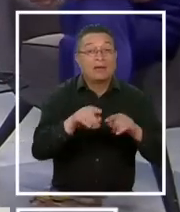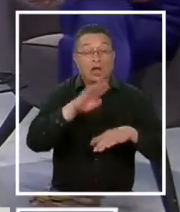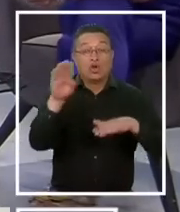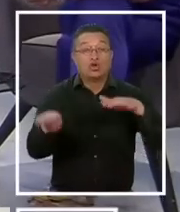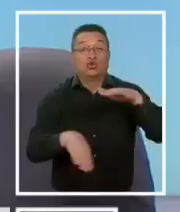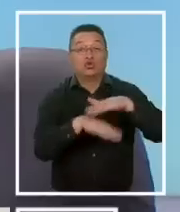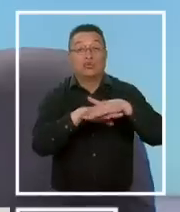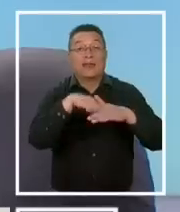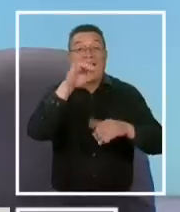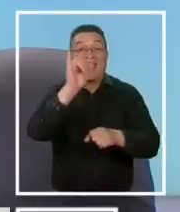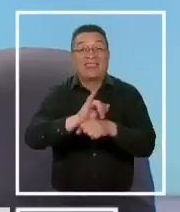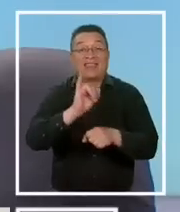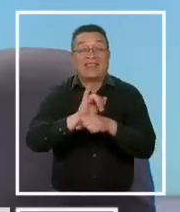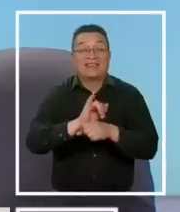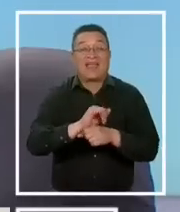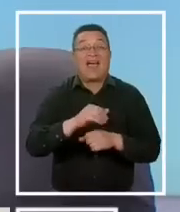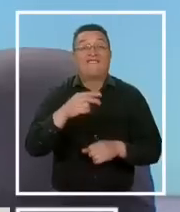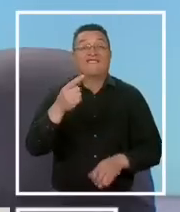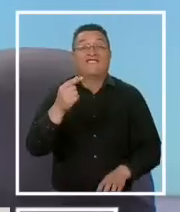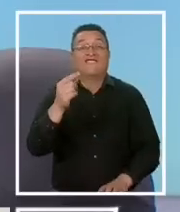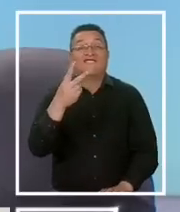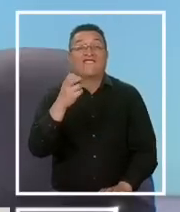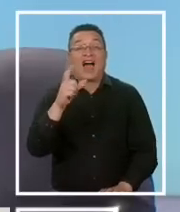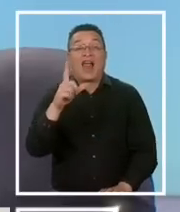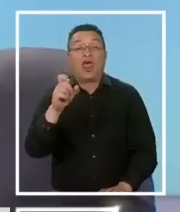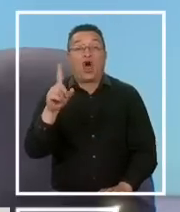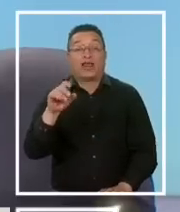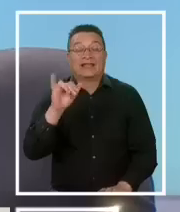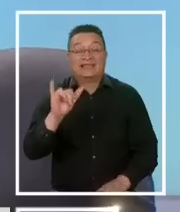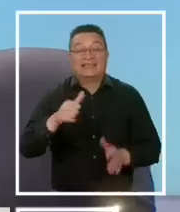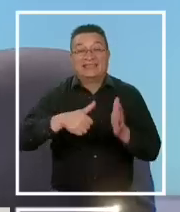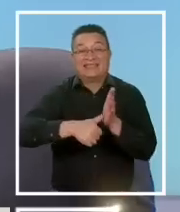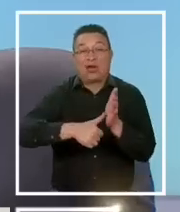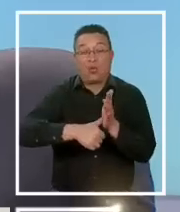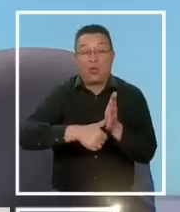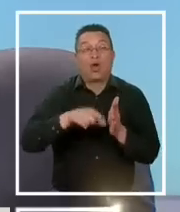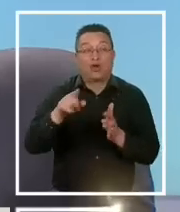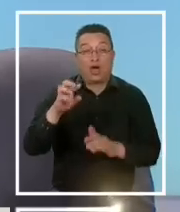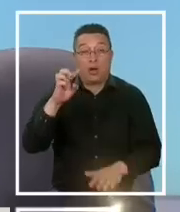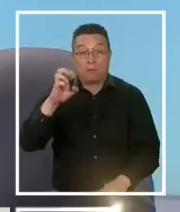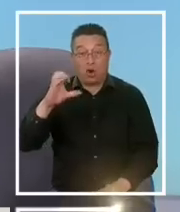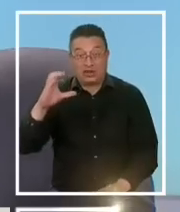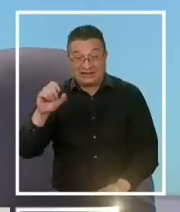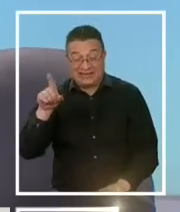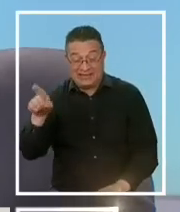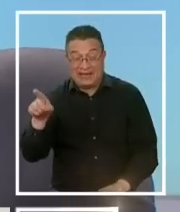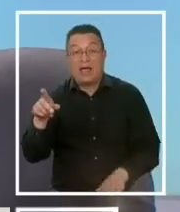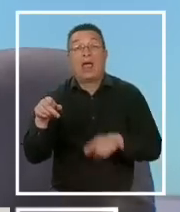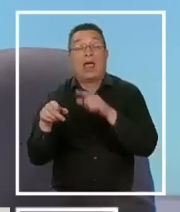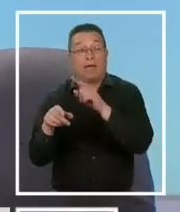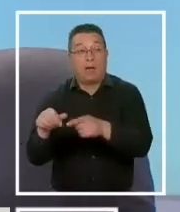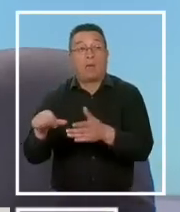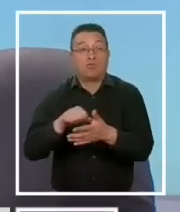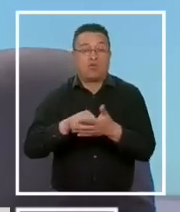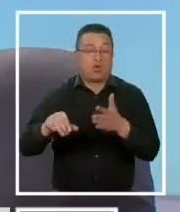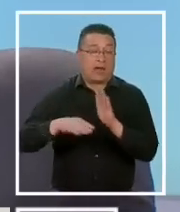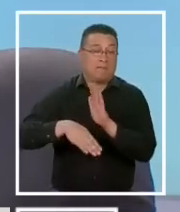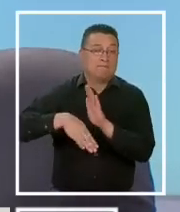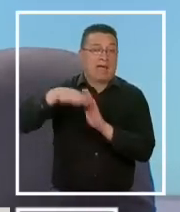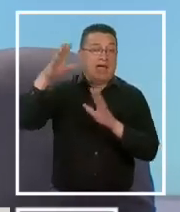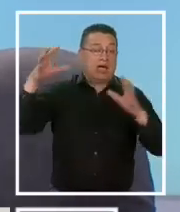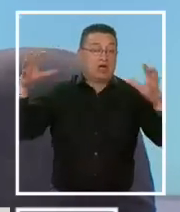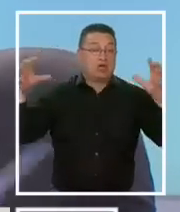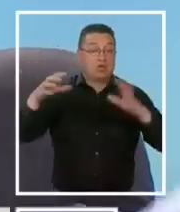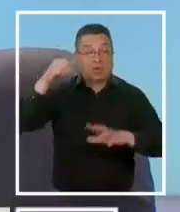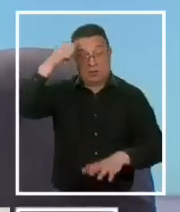superintendencia de valor y seguro le puso a ponceleru y a los otros controladores las músicas más altas